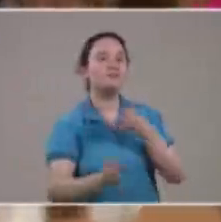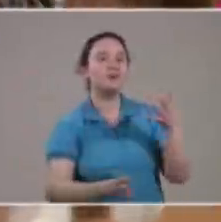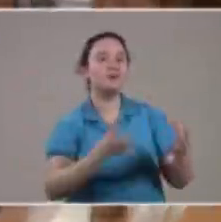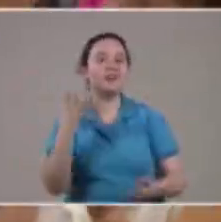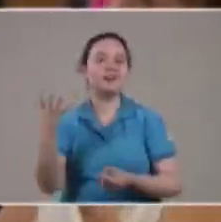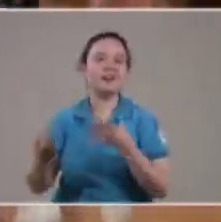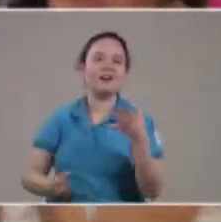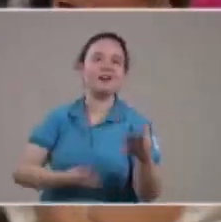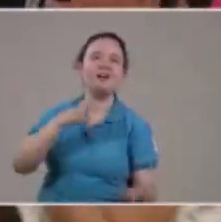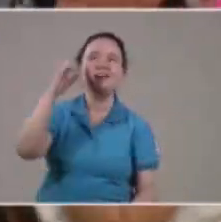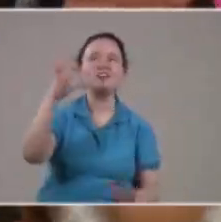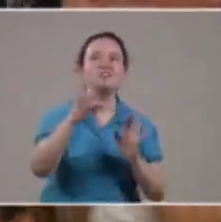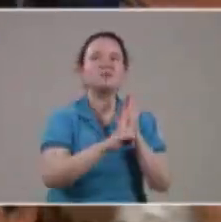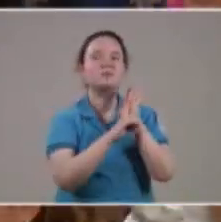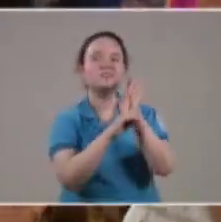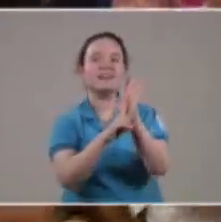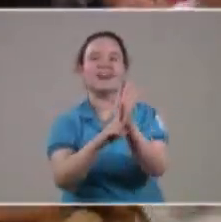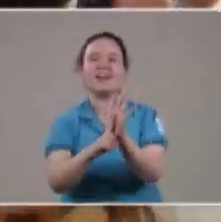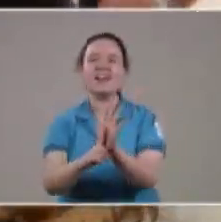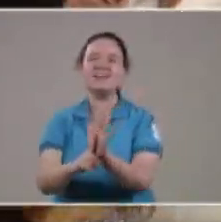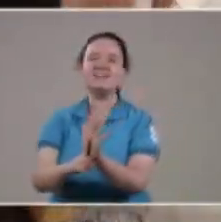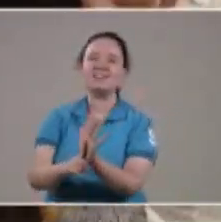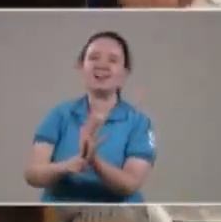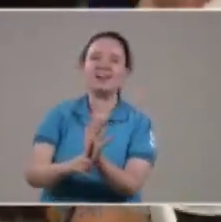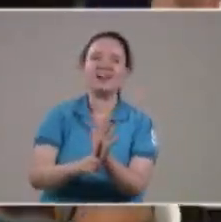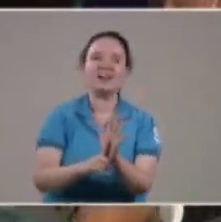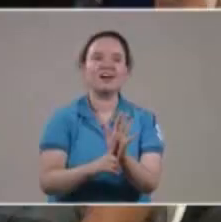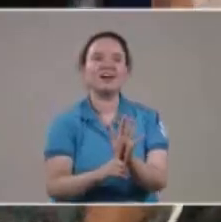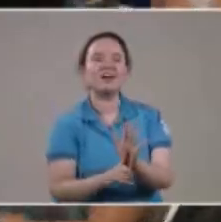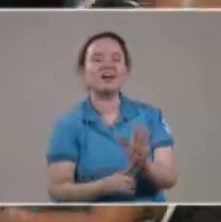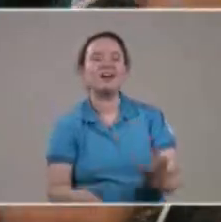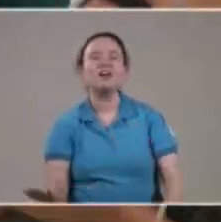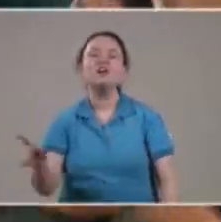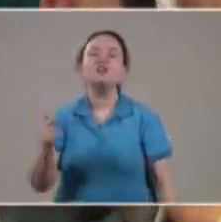David fluía en su presencia.